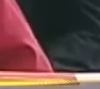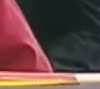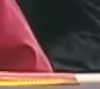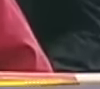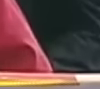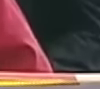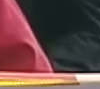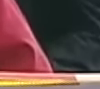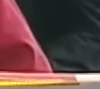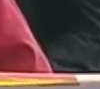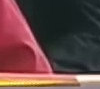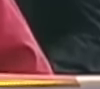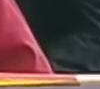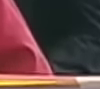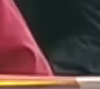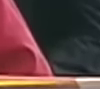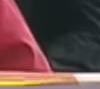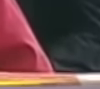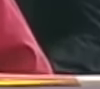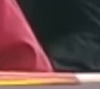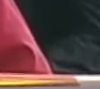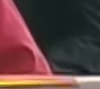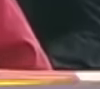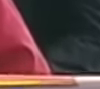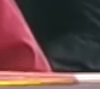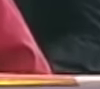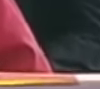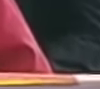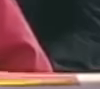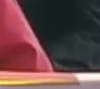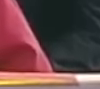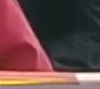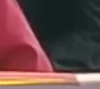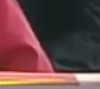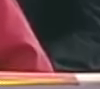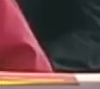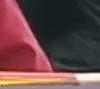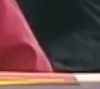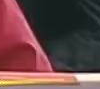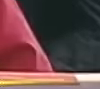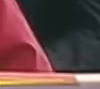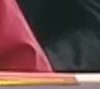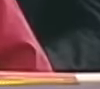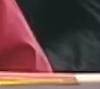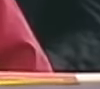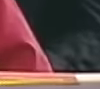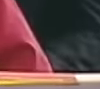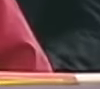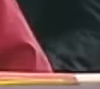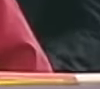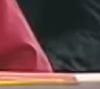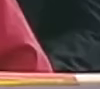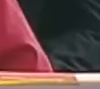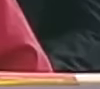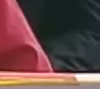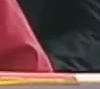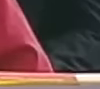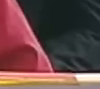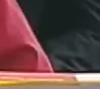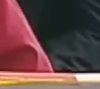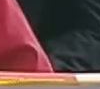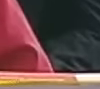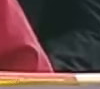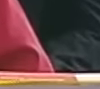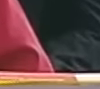afectada desde el momento en que le dan concesiones ahí a empresas